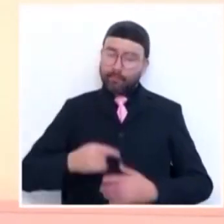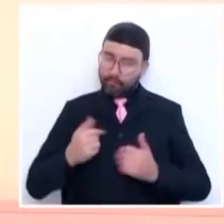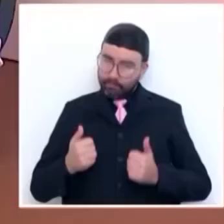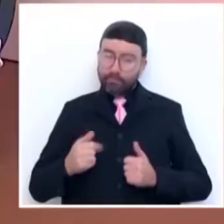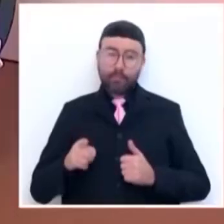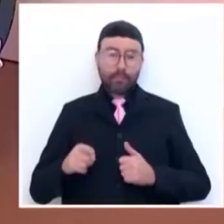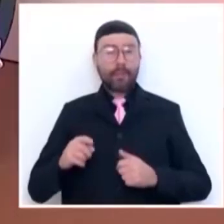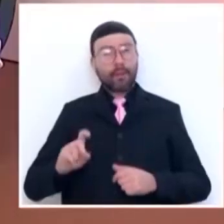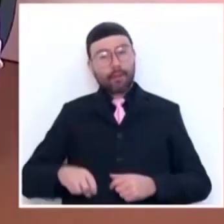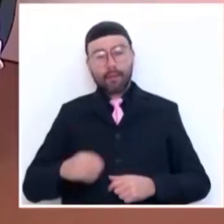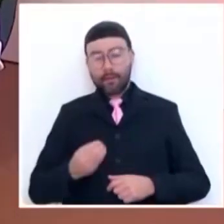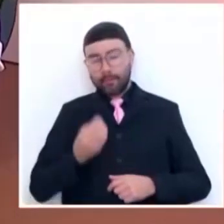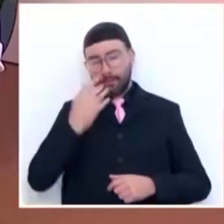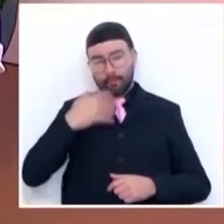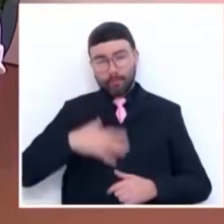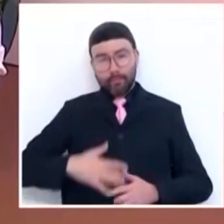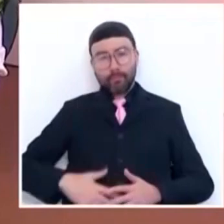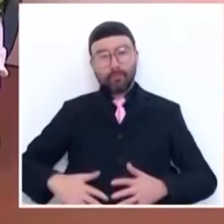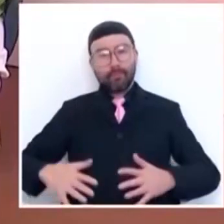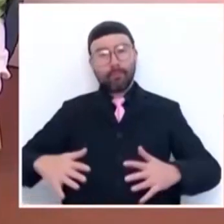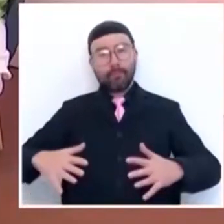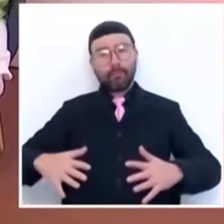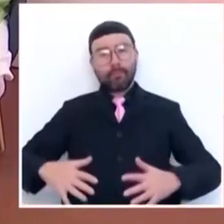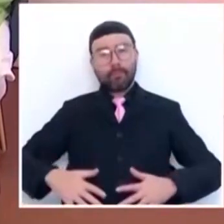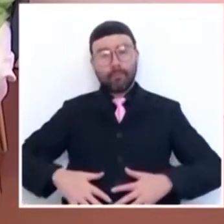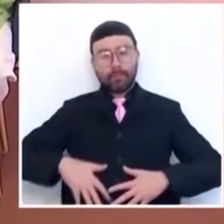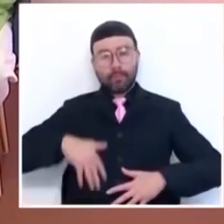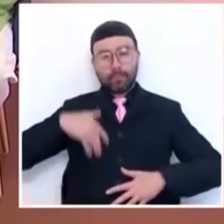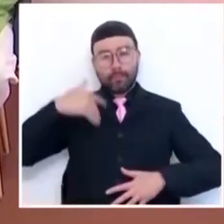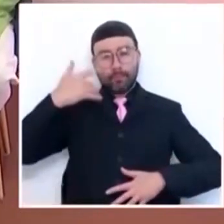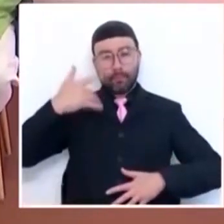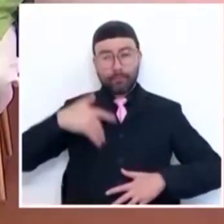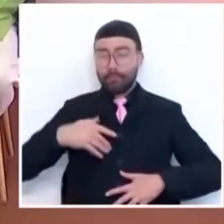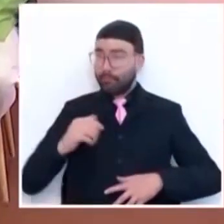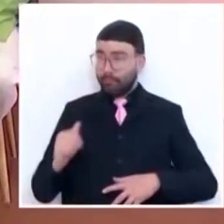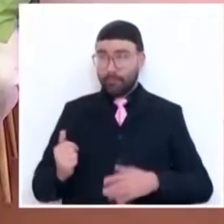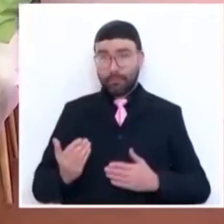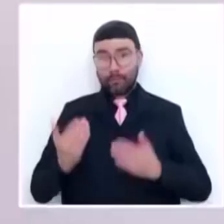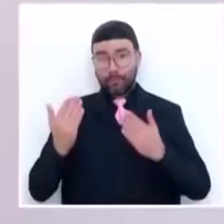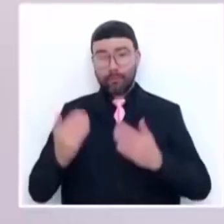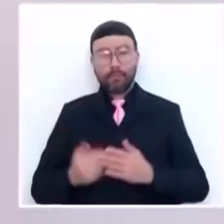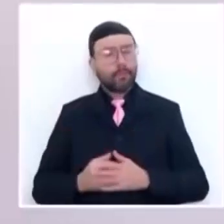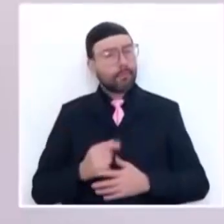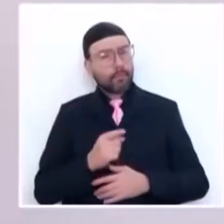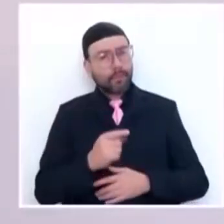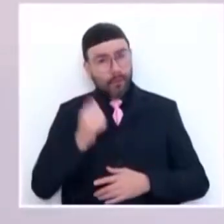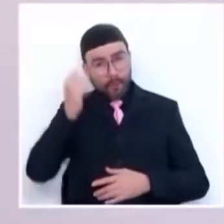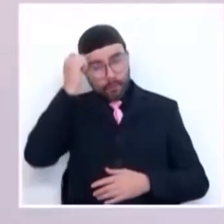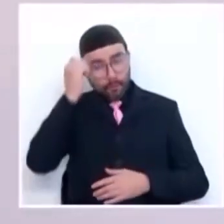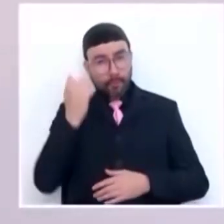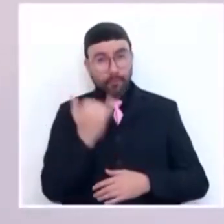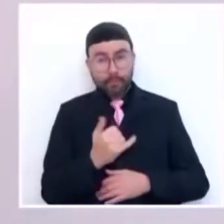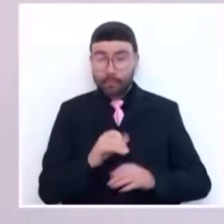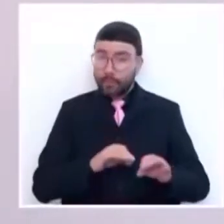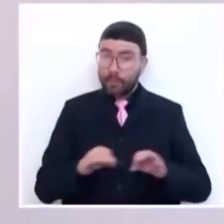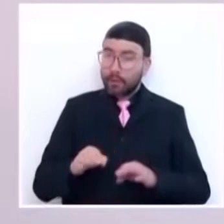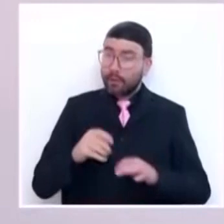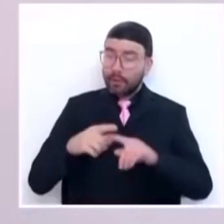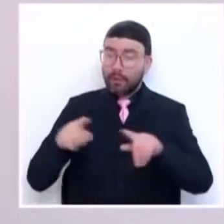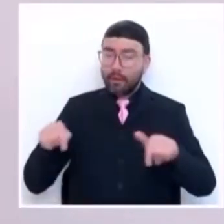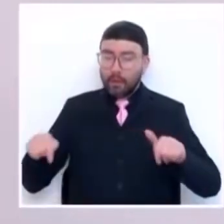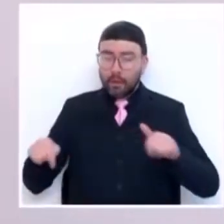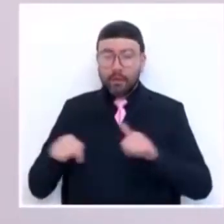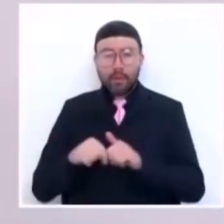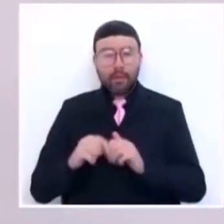respirar. Es un gran alimento. Y el maestro nos insiste en que, por ejemplo, en los monasterios se demoran